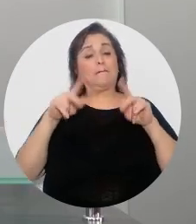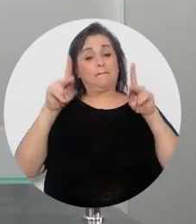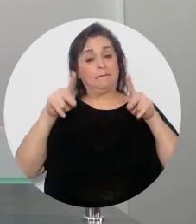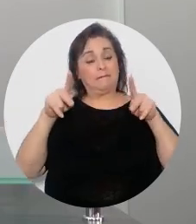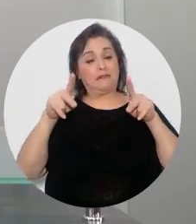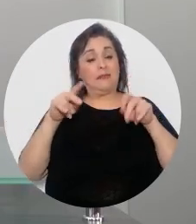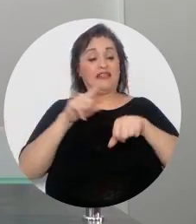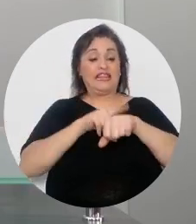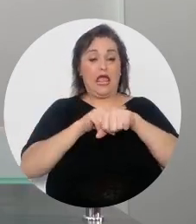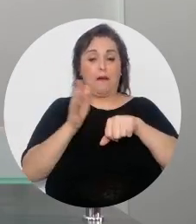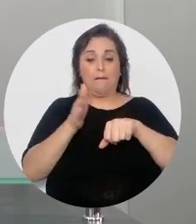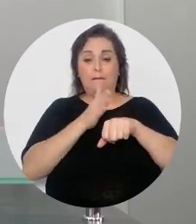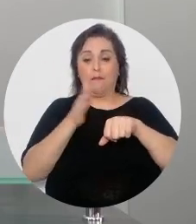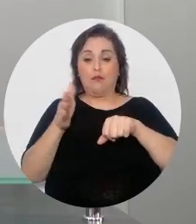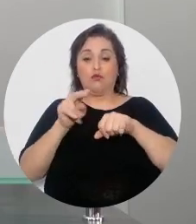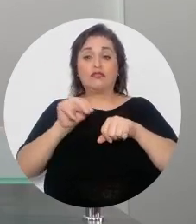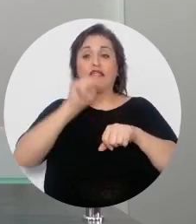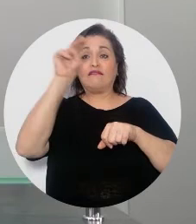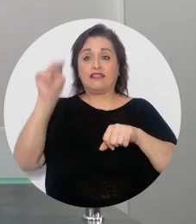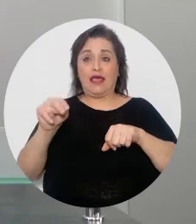personas candidatas a la presidencia.